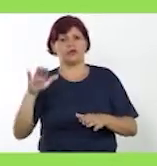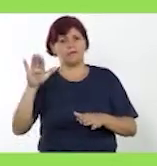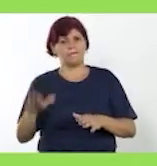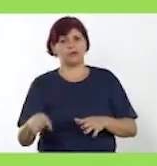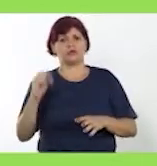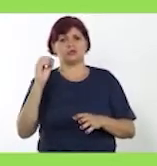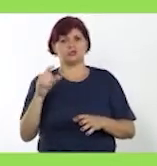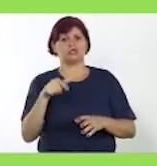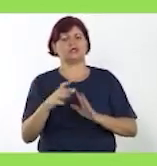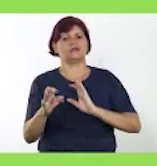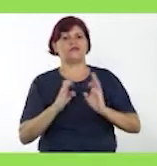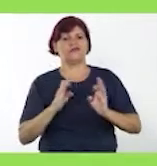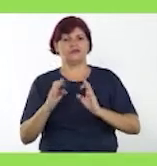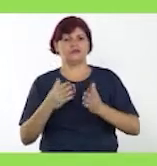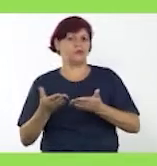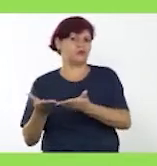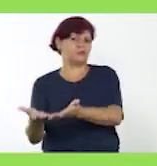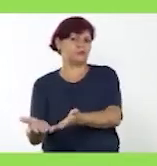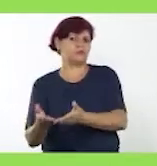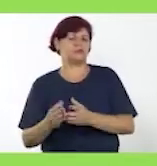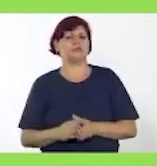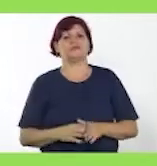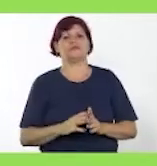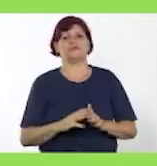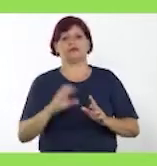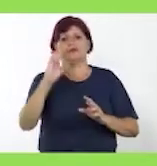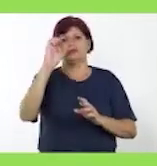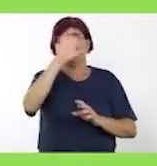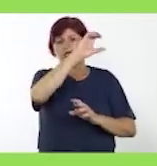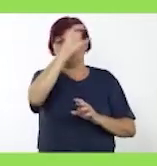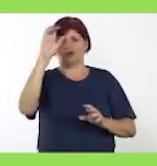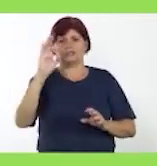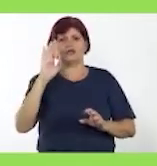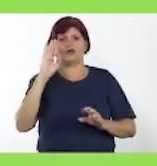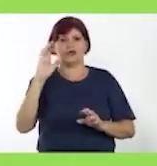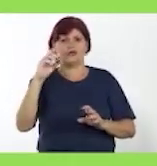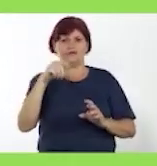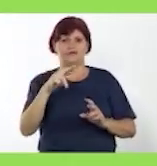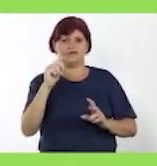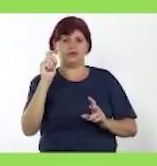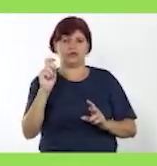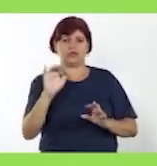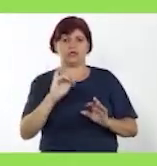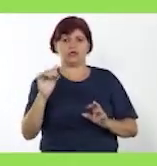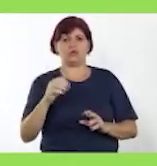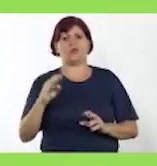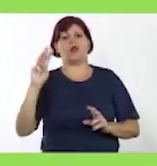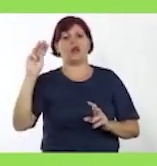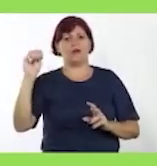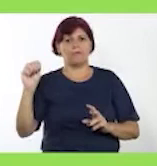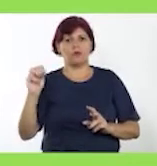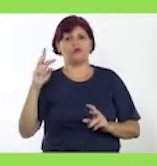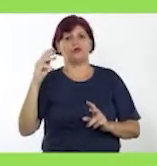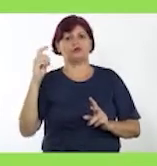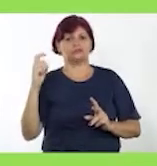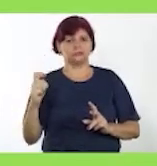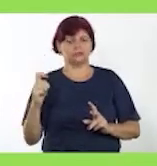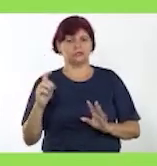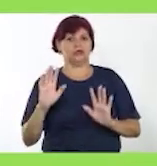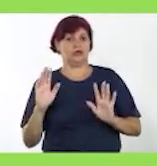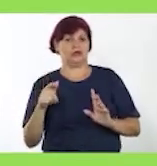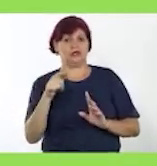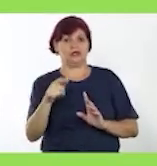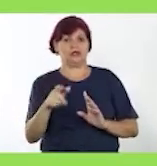hace corresponder su opuesto si x menor que 0. Esta función se puede representar mediante la ecuación f en